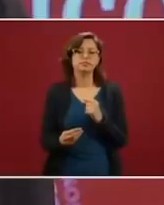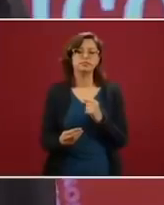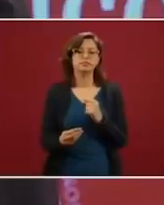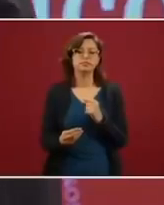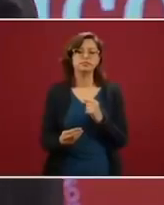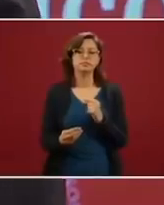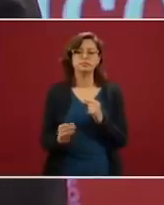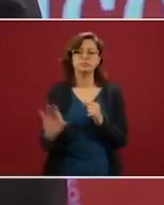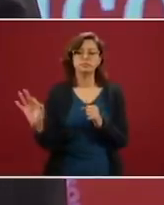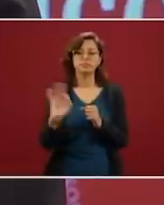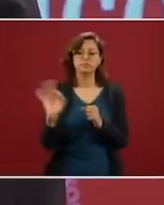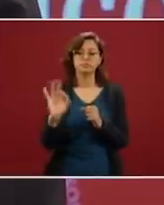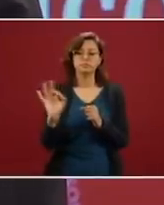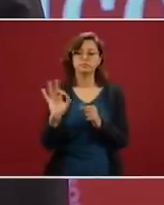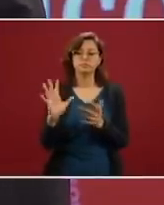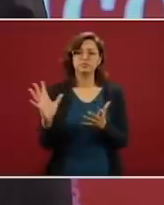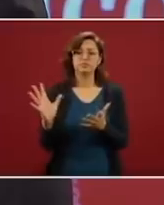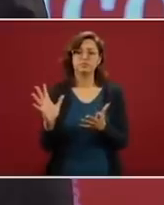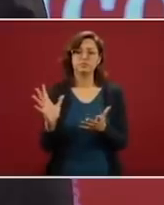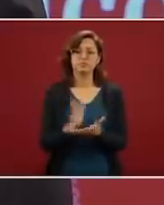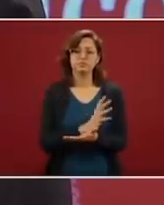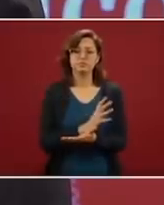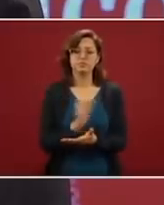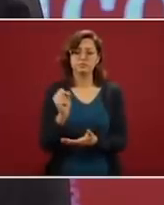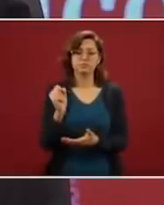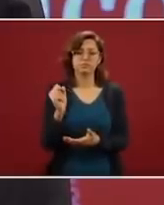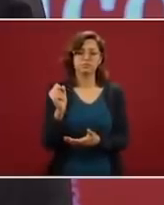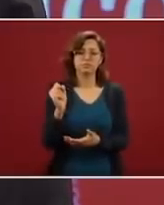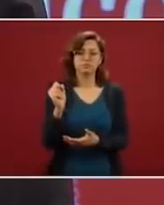hacía falta íbamos a hacerlo de